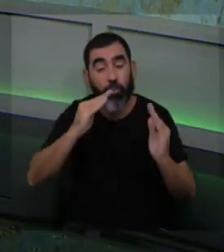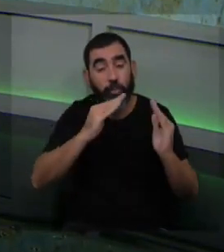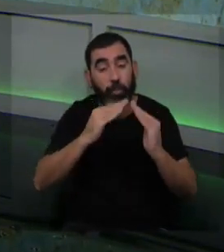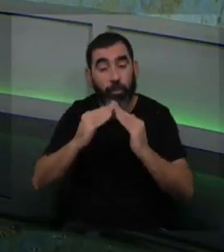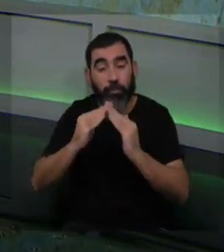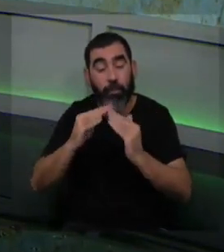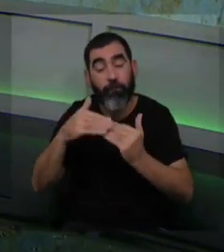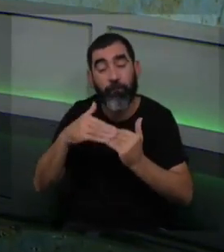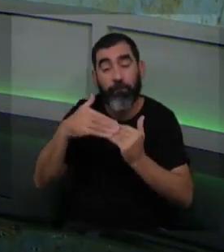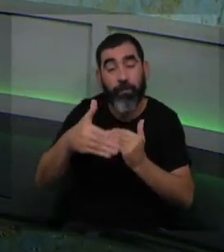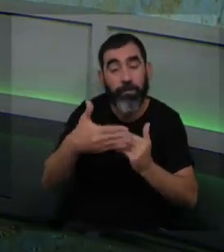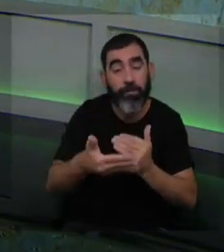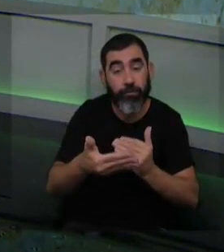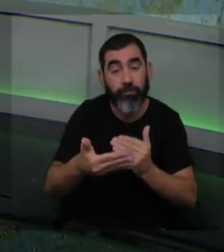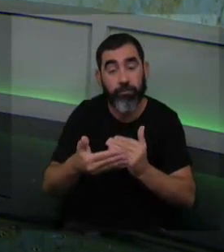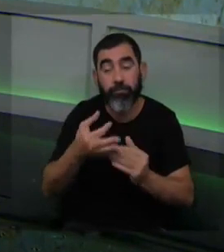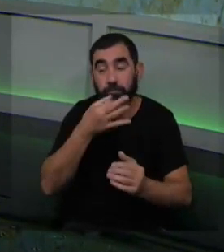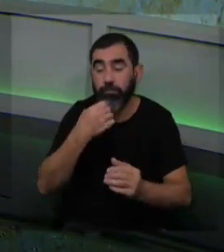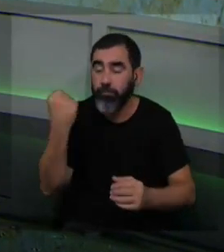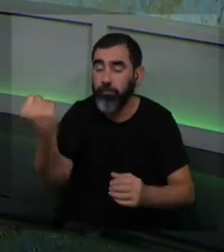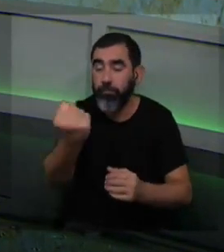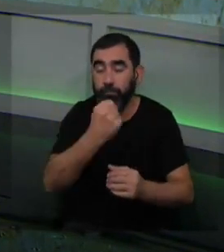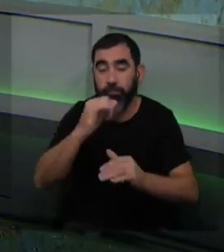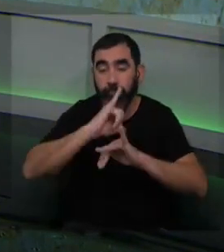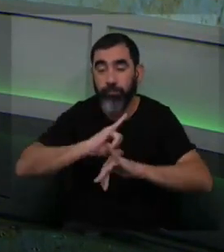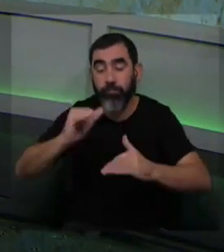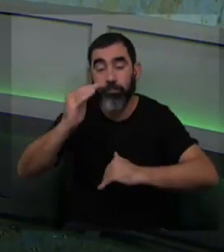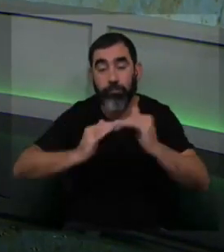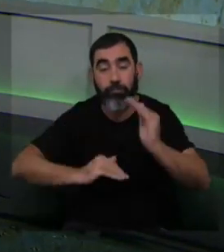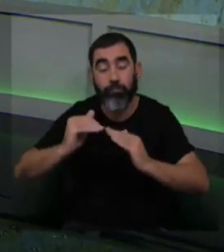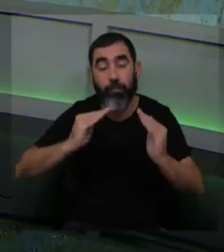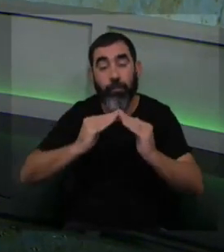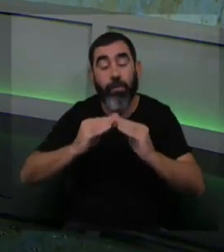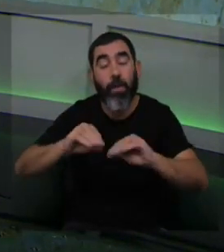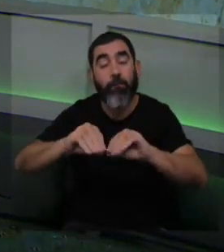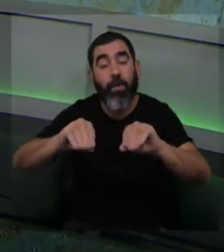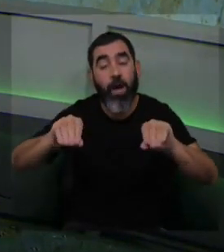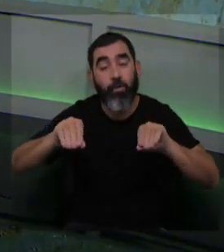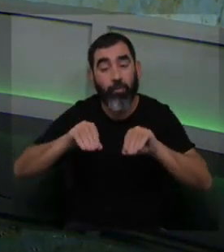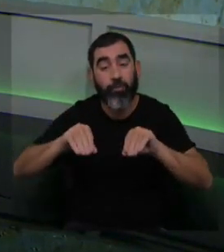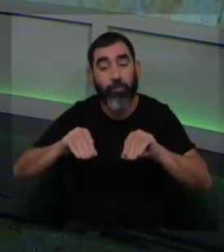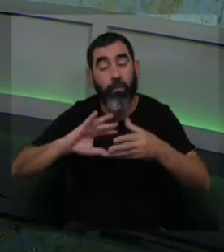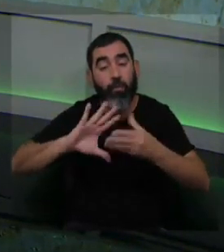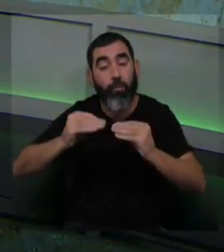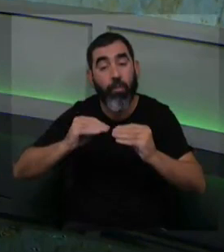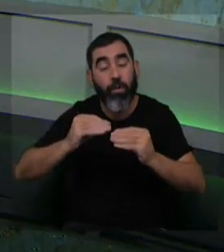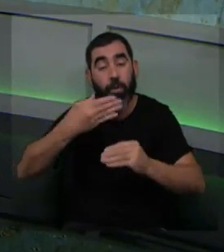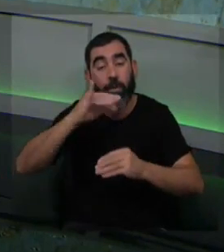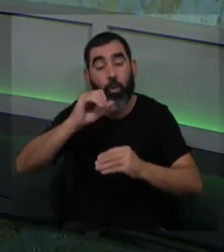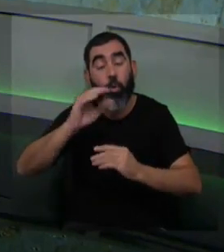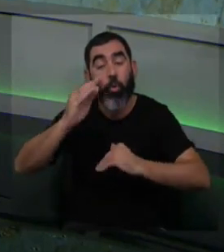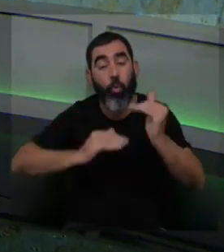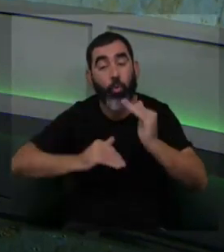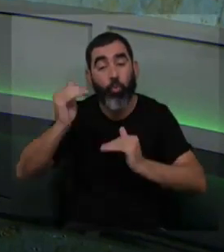habitacionales. Los vecinos y las vecinas destacan la importancia de promocionar la construcción de viviendas en barro como forma de bioconstrucción, que